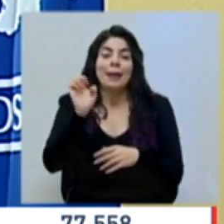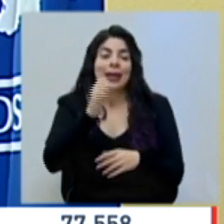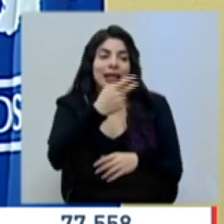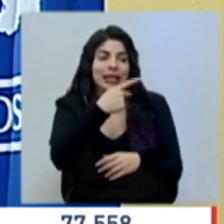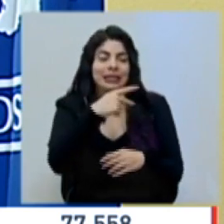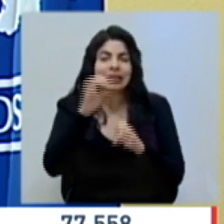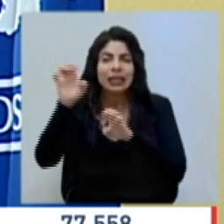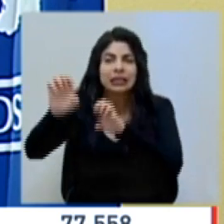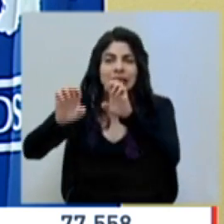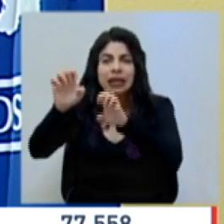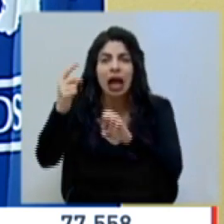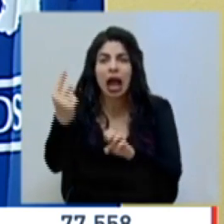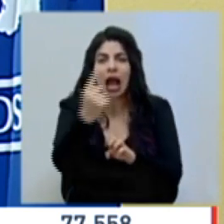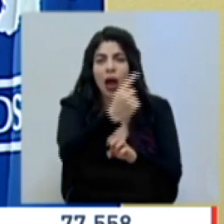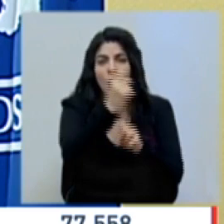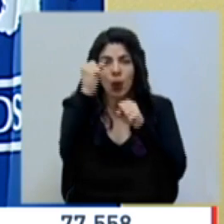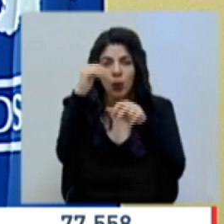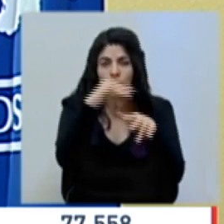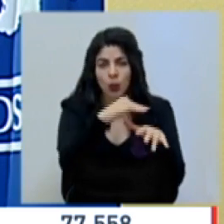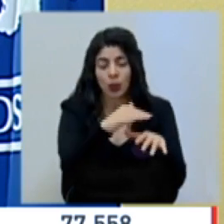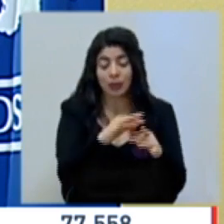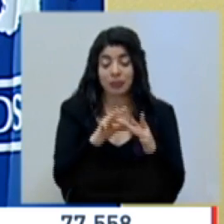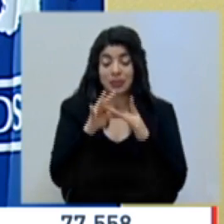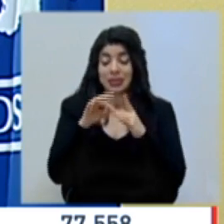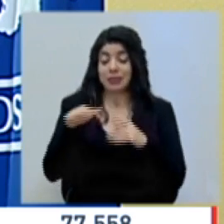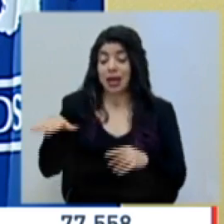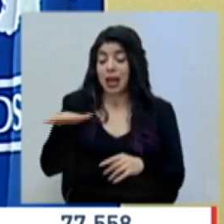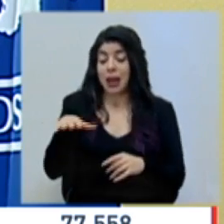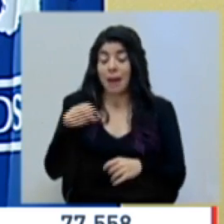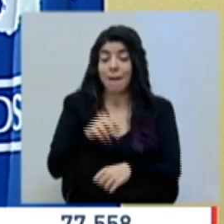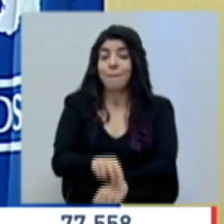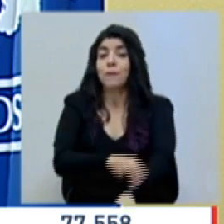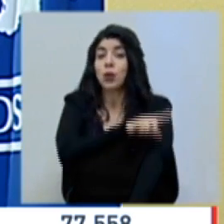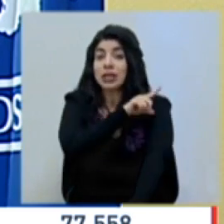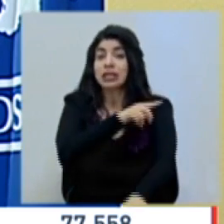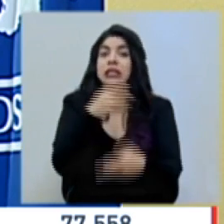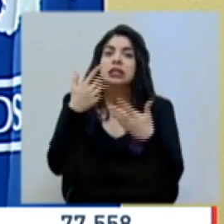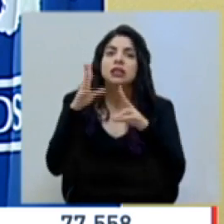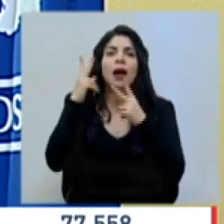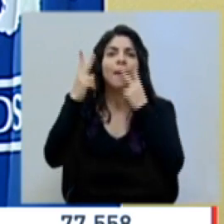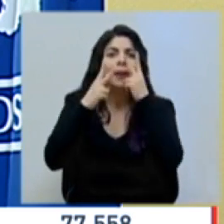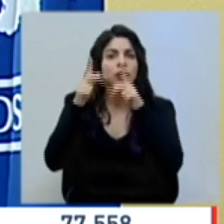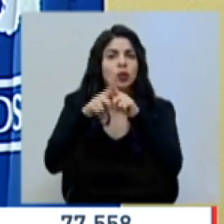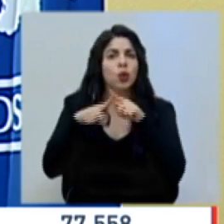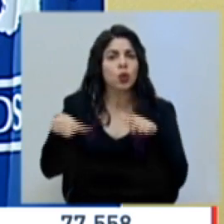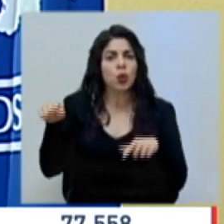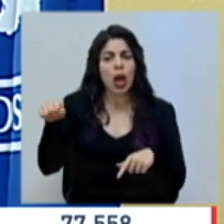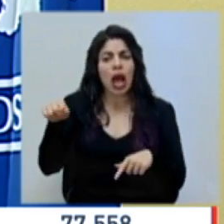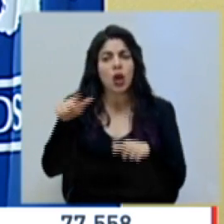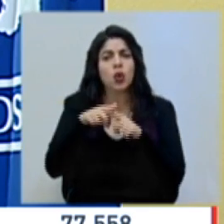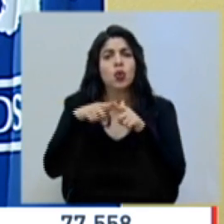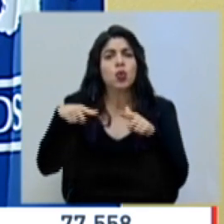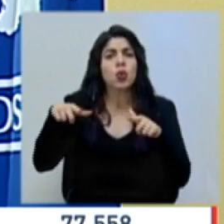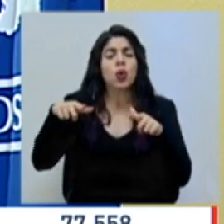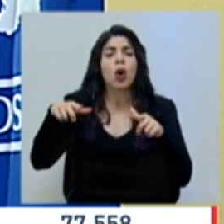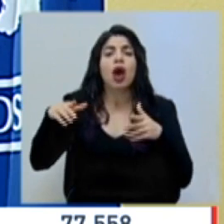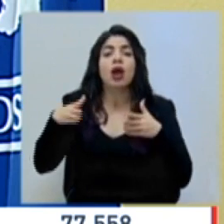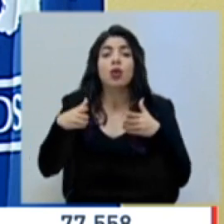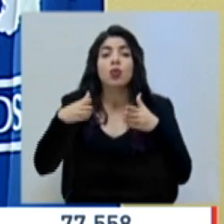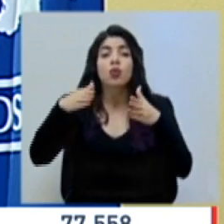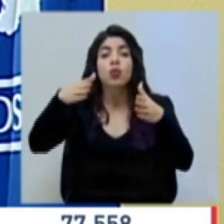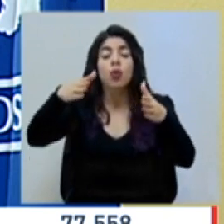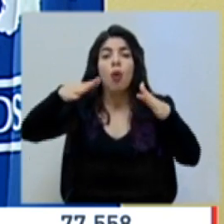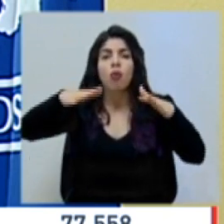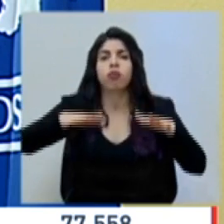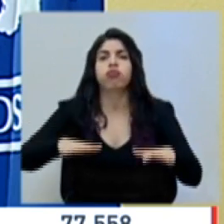constante valoración. En el caso particular de Puriscal, también visitamos sitios donde se han presentado sobre todo hundimientos en rutas